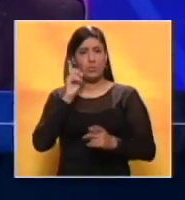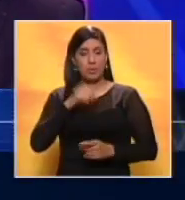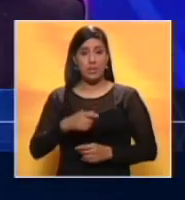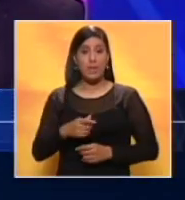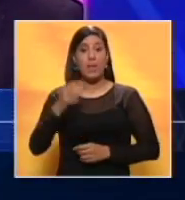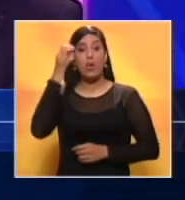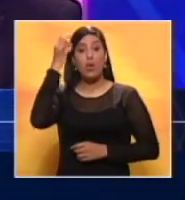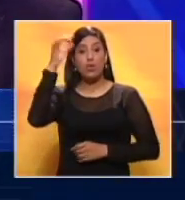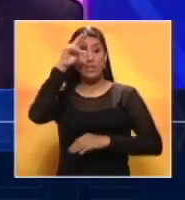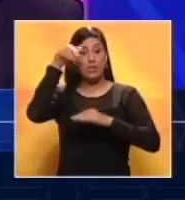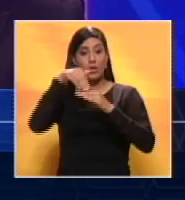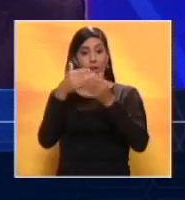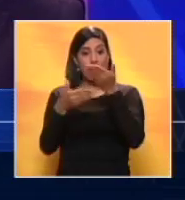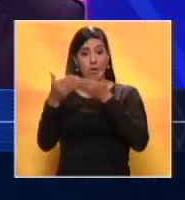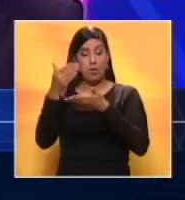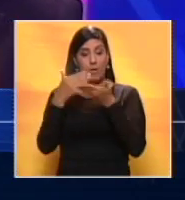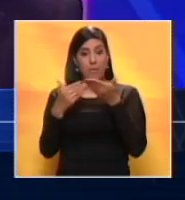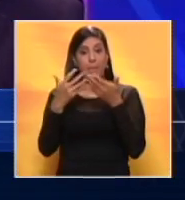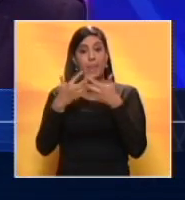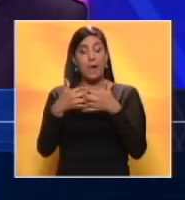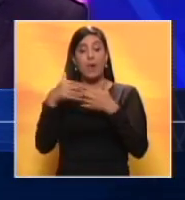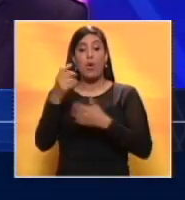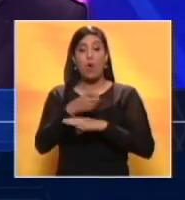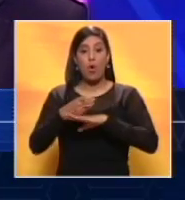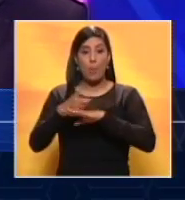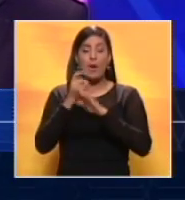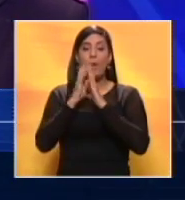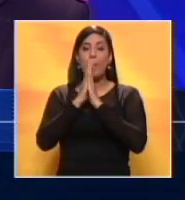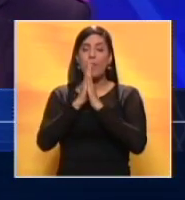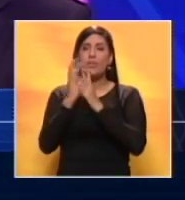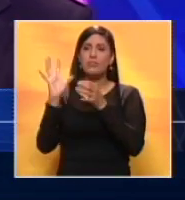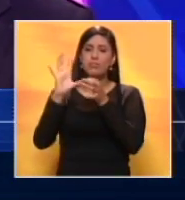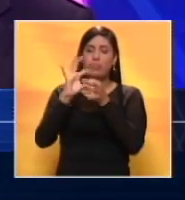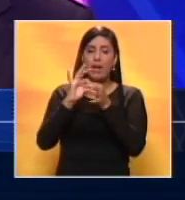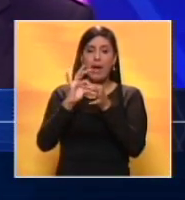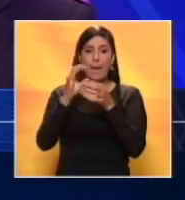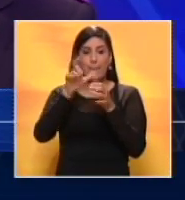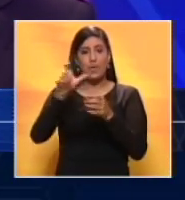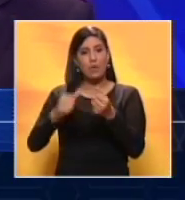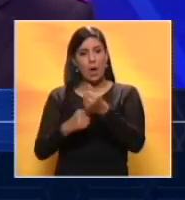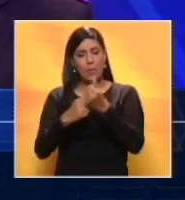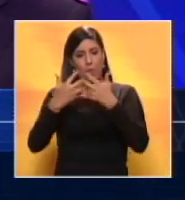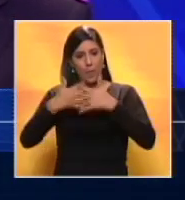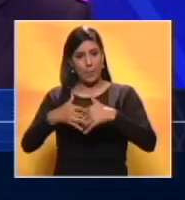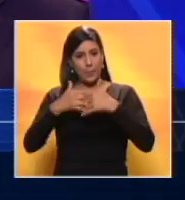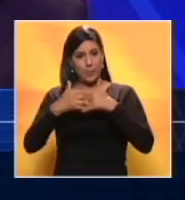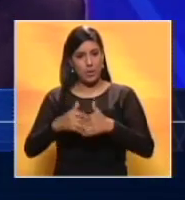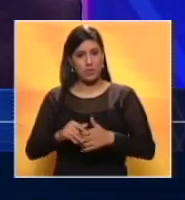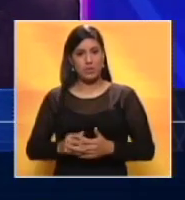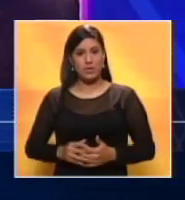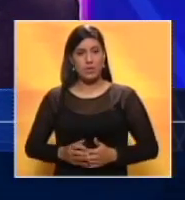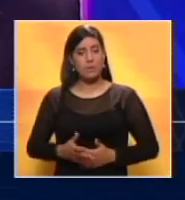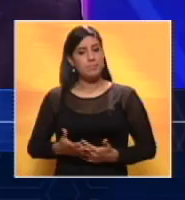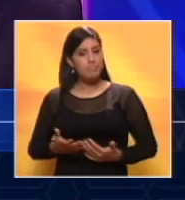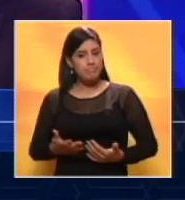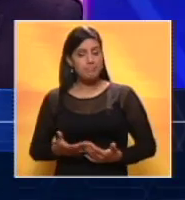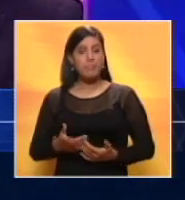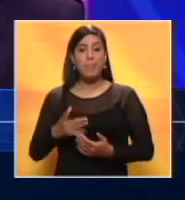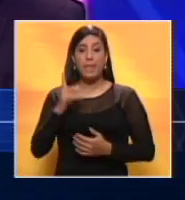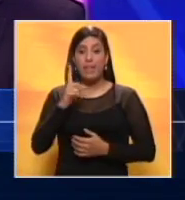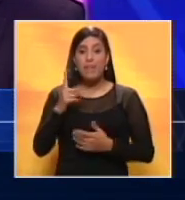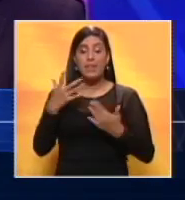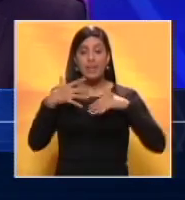En el Consejo Nacional de Economía Productiva, el gobernador Vilma Mora siempre ha sido aliado de los empresarios. Creemos que debe